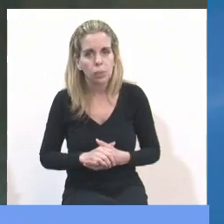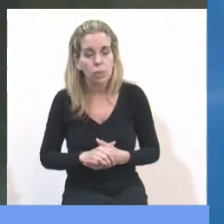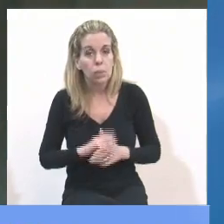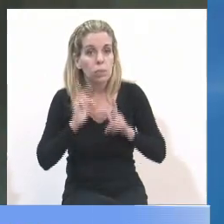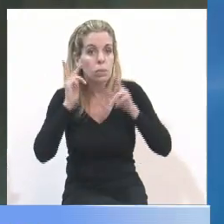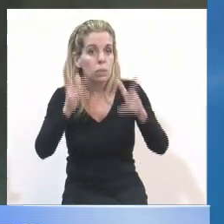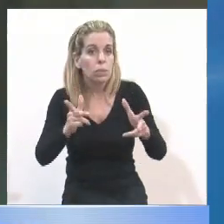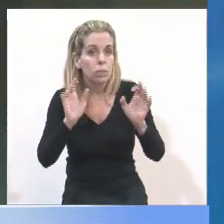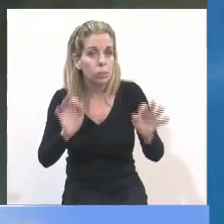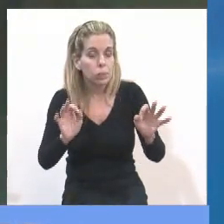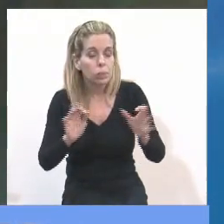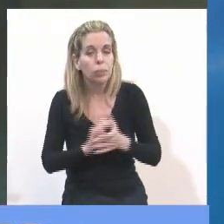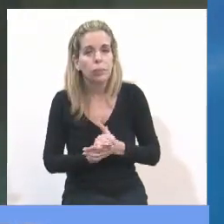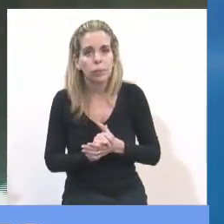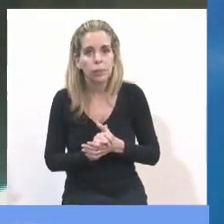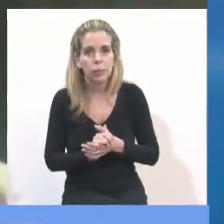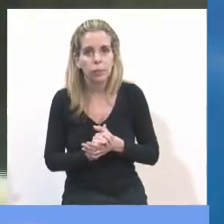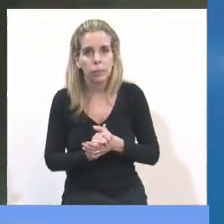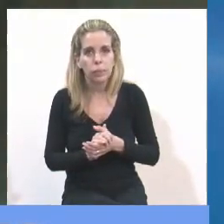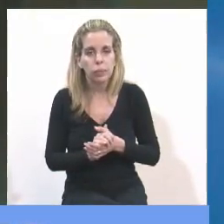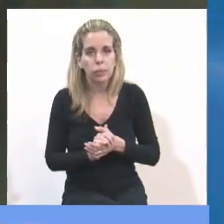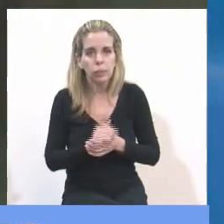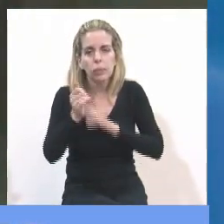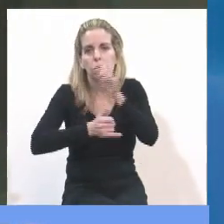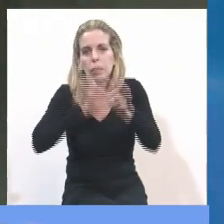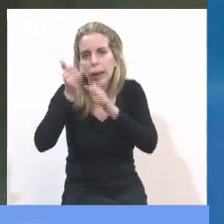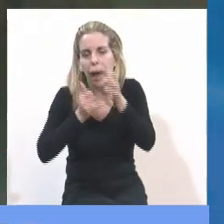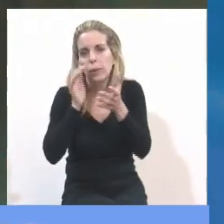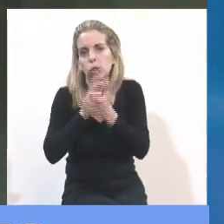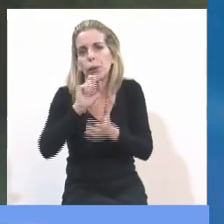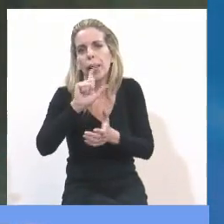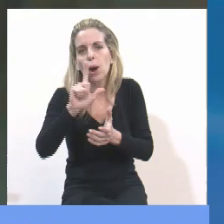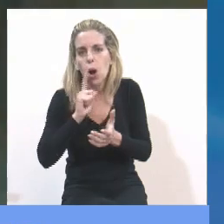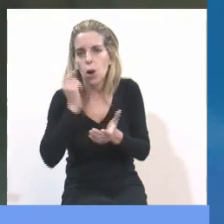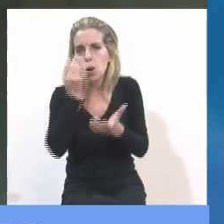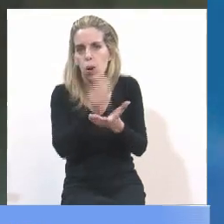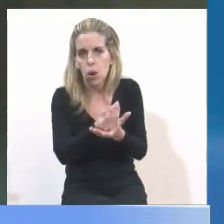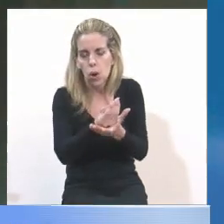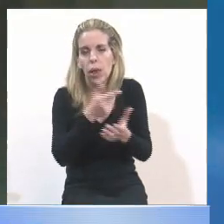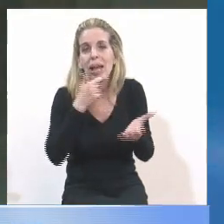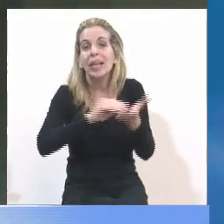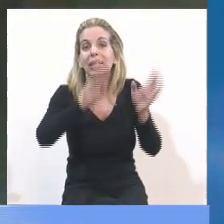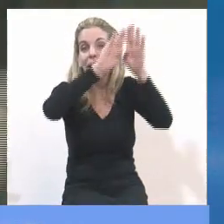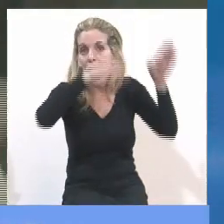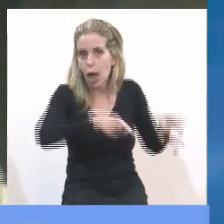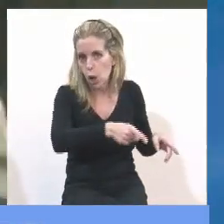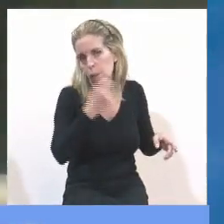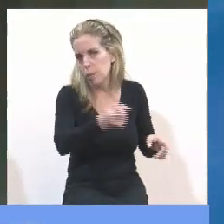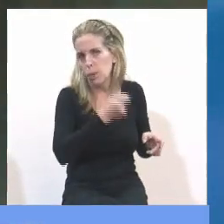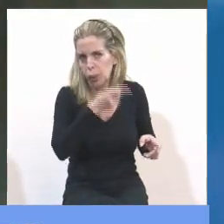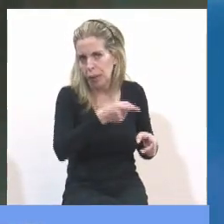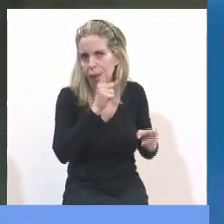Habiendo dicho esto y habiendo profundizado del rol importantísimo que tiene el Senado de la Nación, el